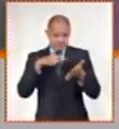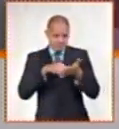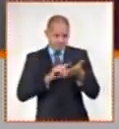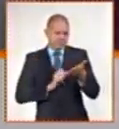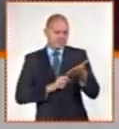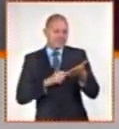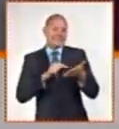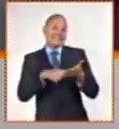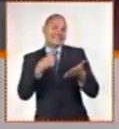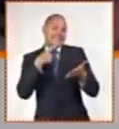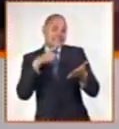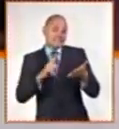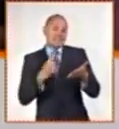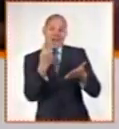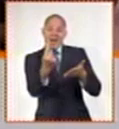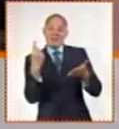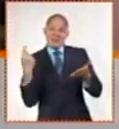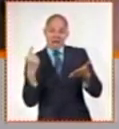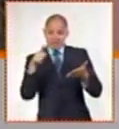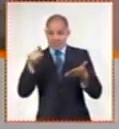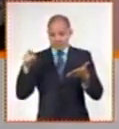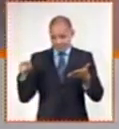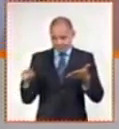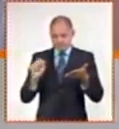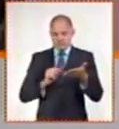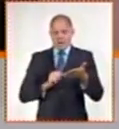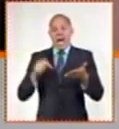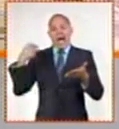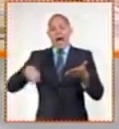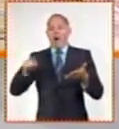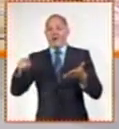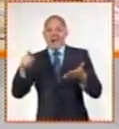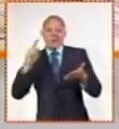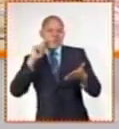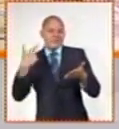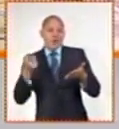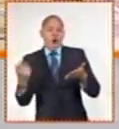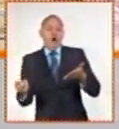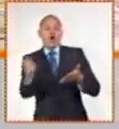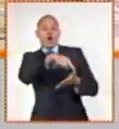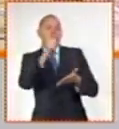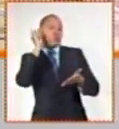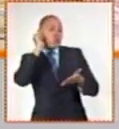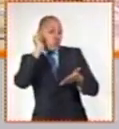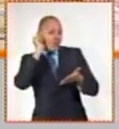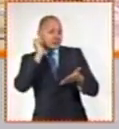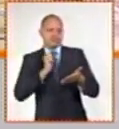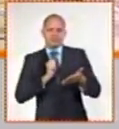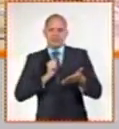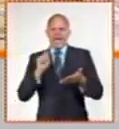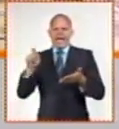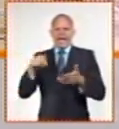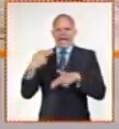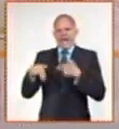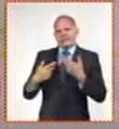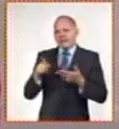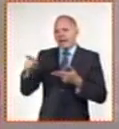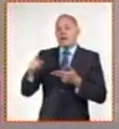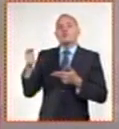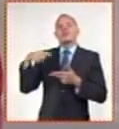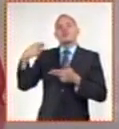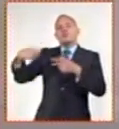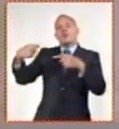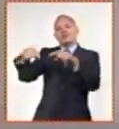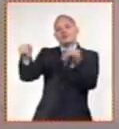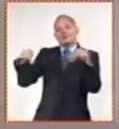judicial que interviene en la persecución judicial contra Cristina entraba a escondidas al despacho de Pepín